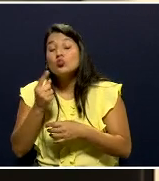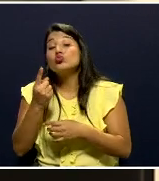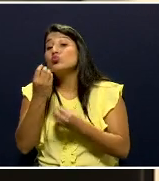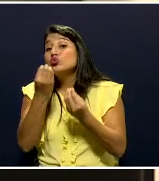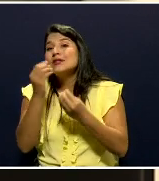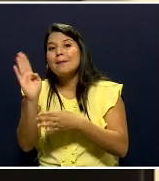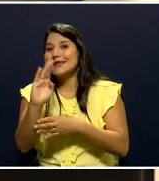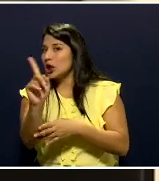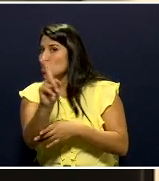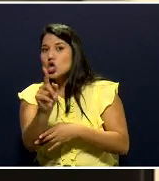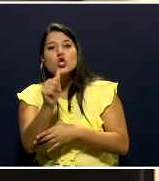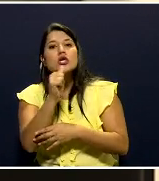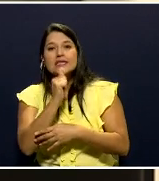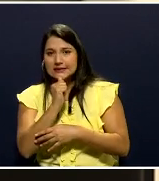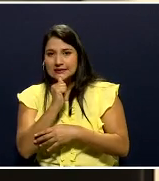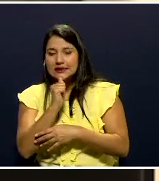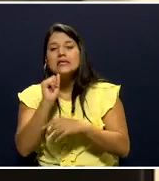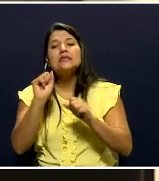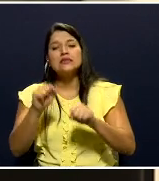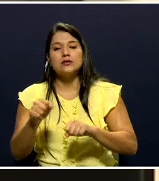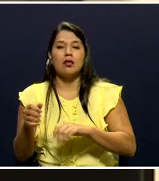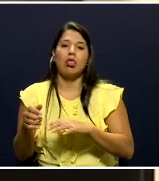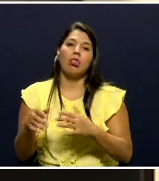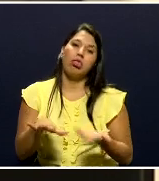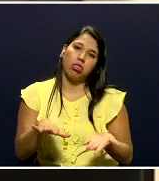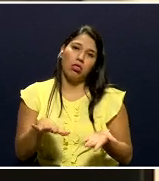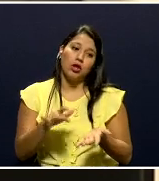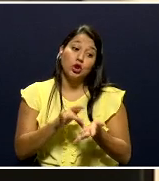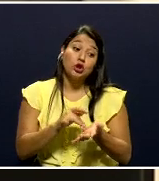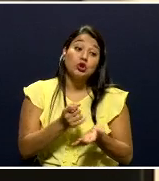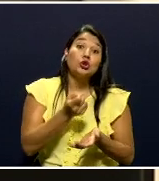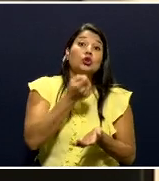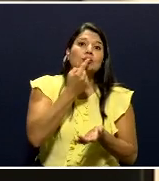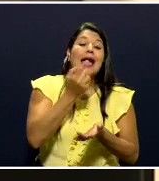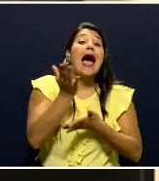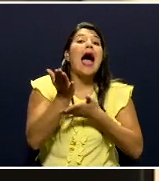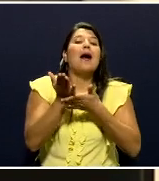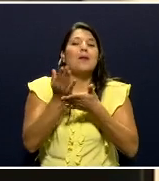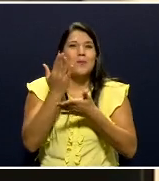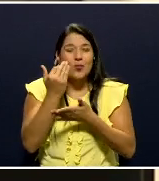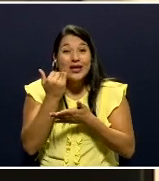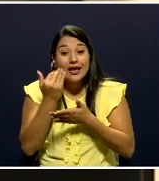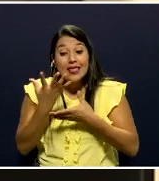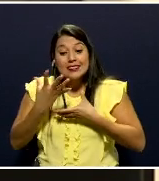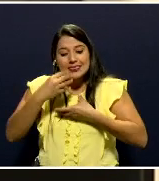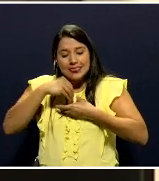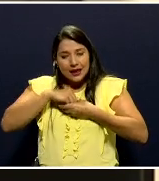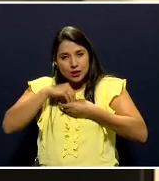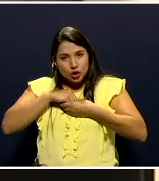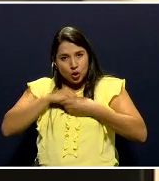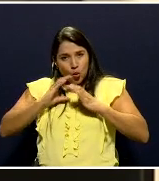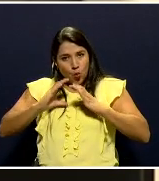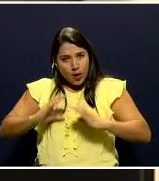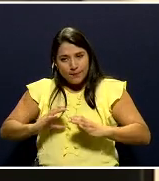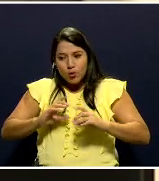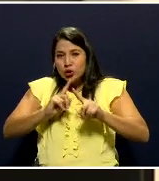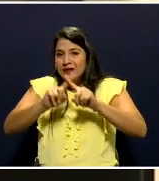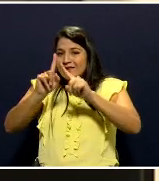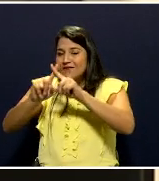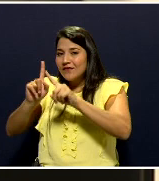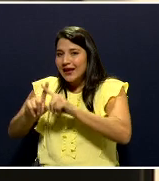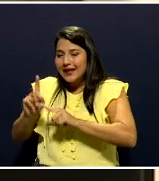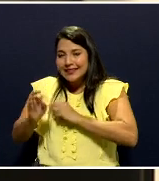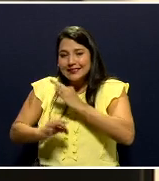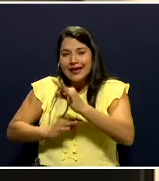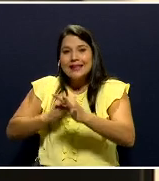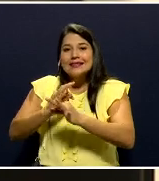morir. Pero está la diversidad que se tiene, que alguna de esas bacterias siempre va a encontrar un mecanismo de